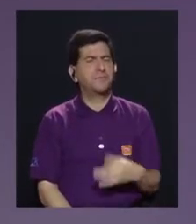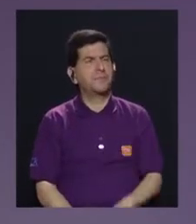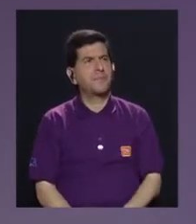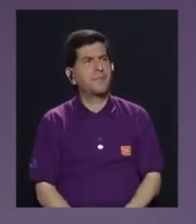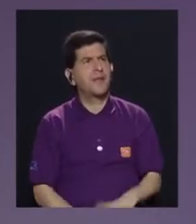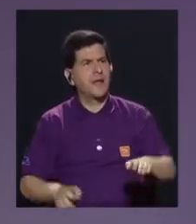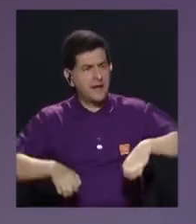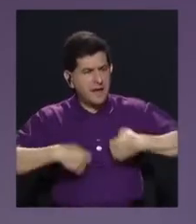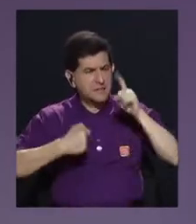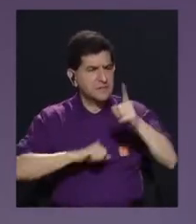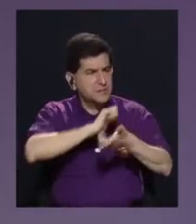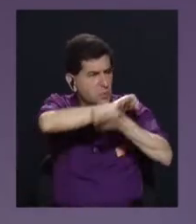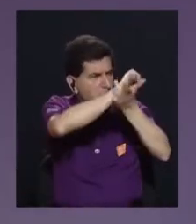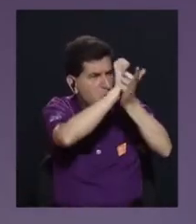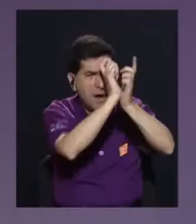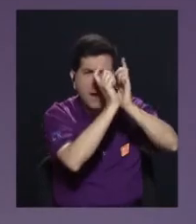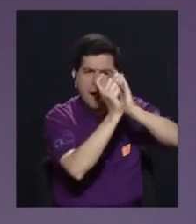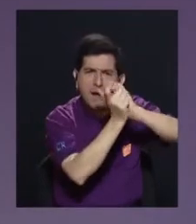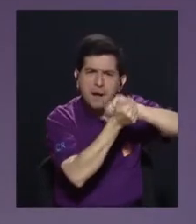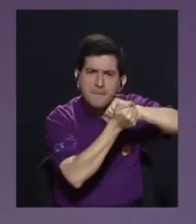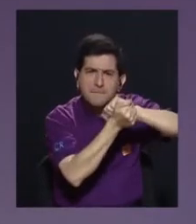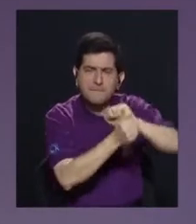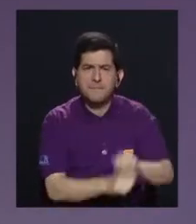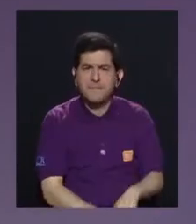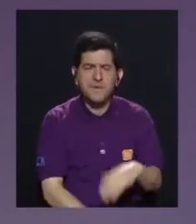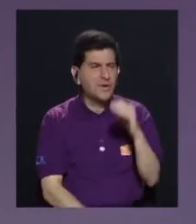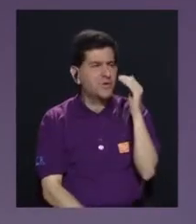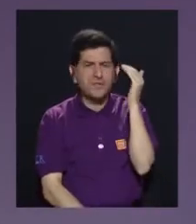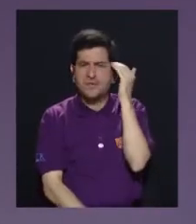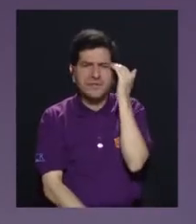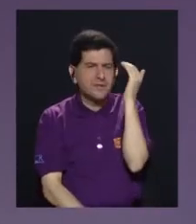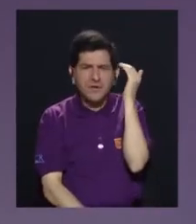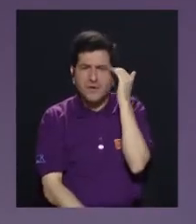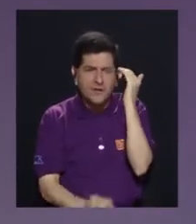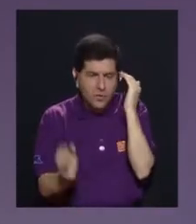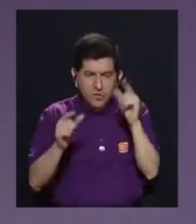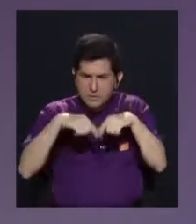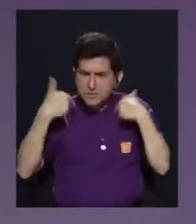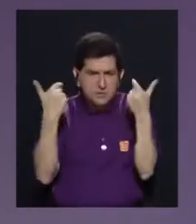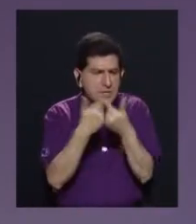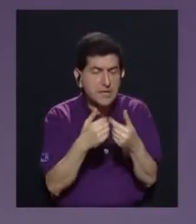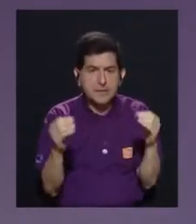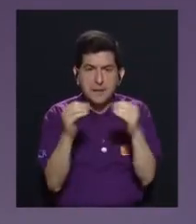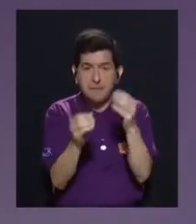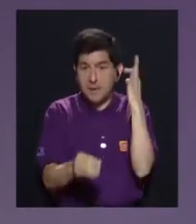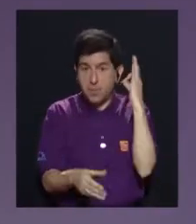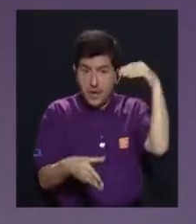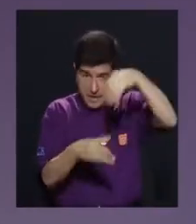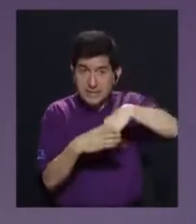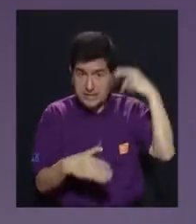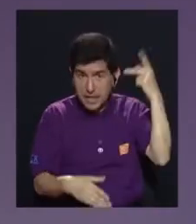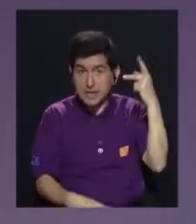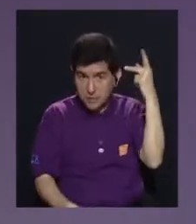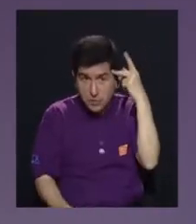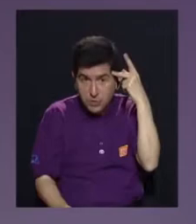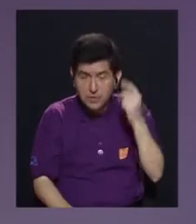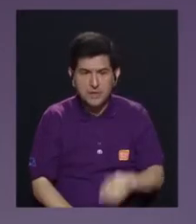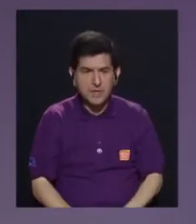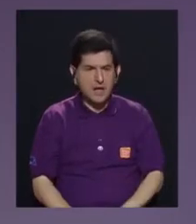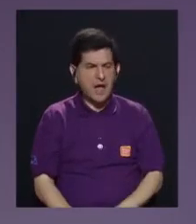una modificación del inconsciente colectivo cuando se miran muchas más mujeres en la política se